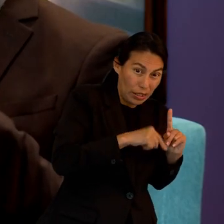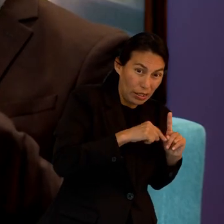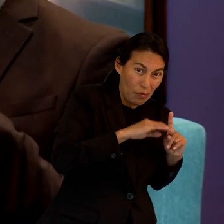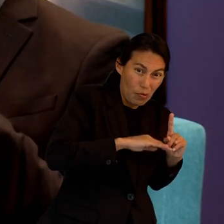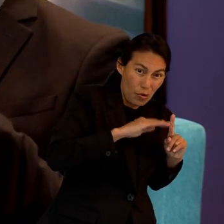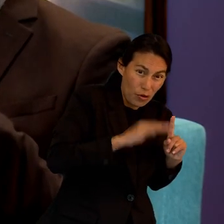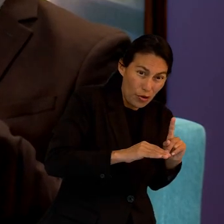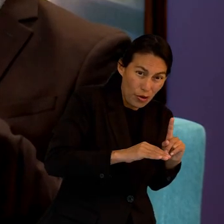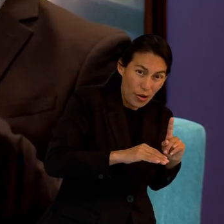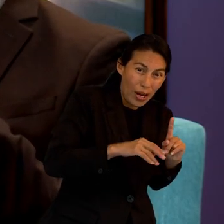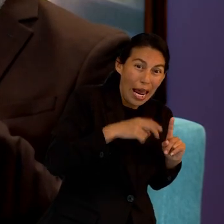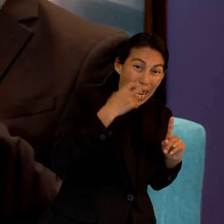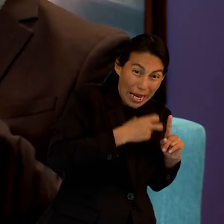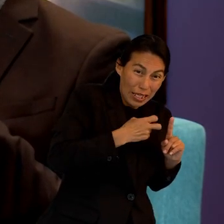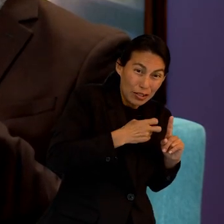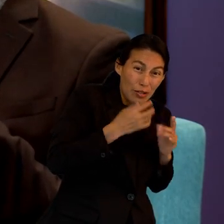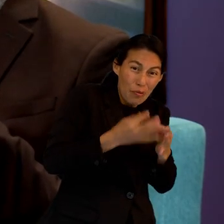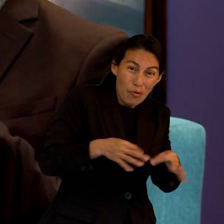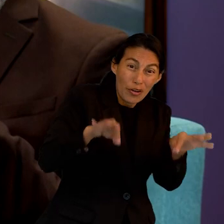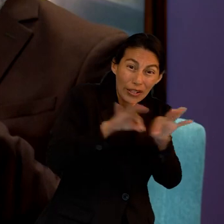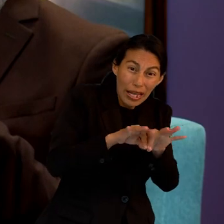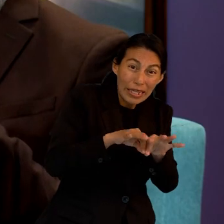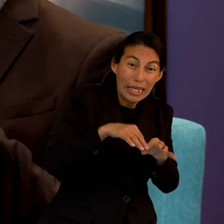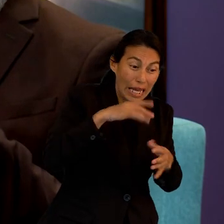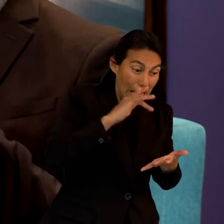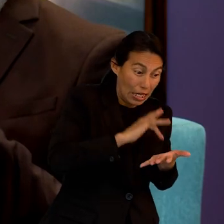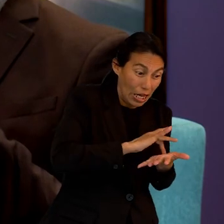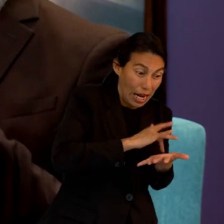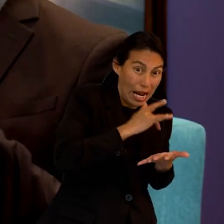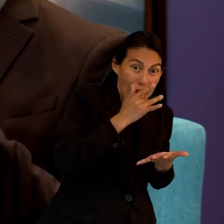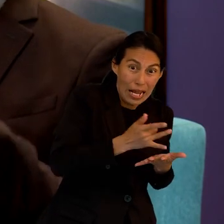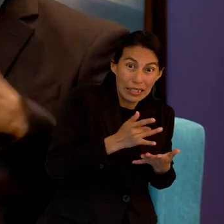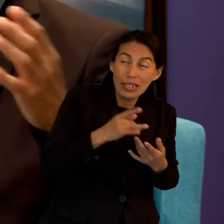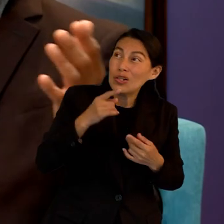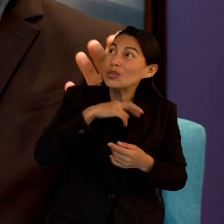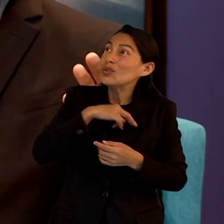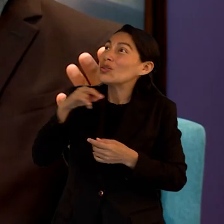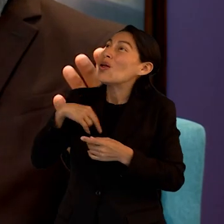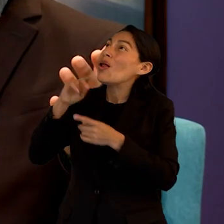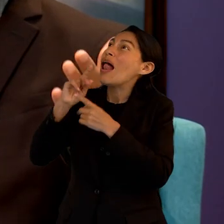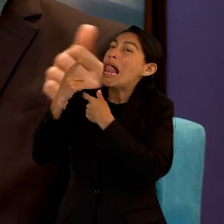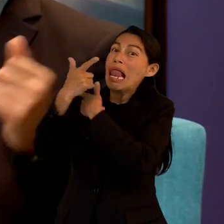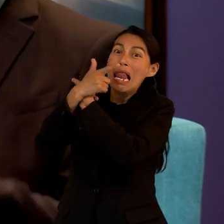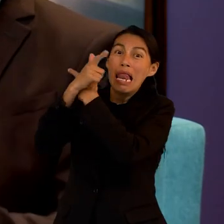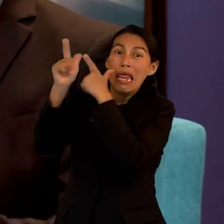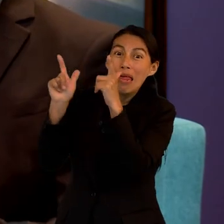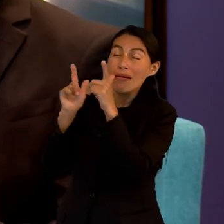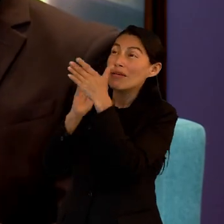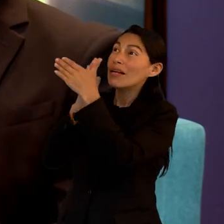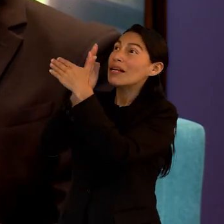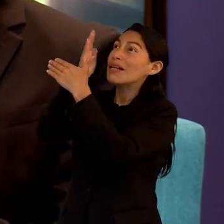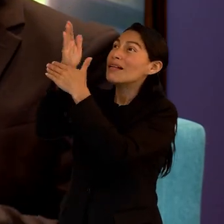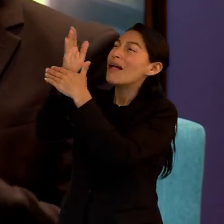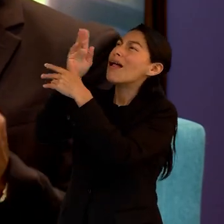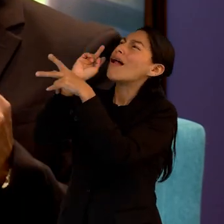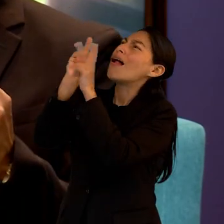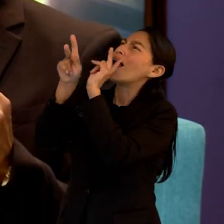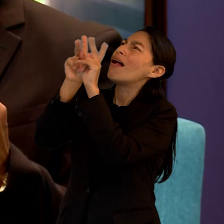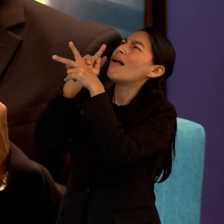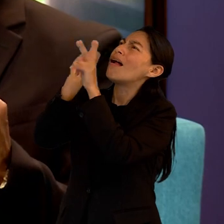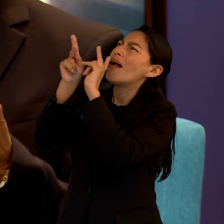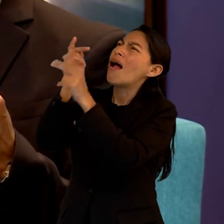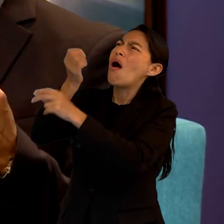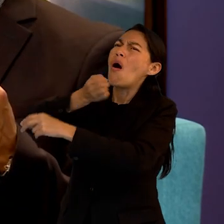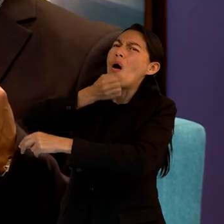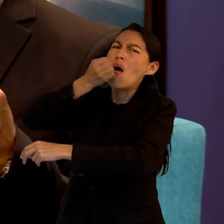esa fe en él en ese acto nos abre la puerta al cielo es una dimensión